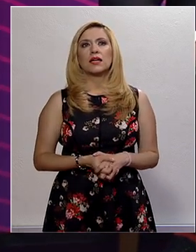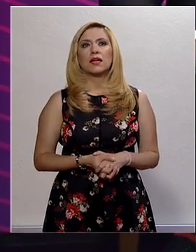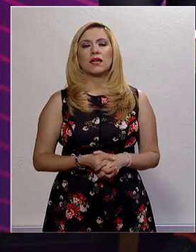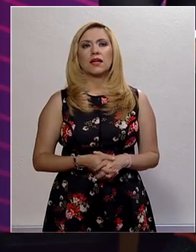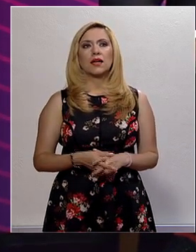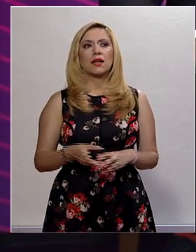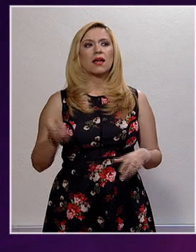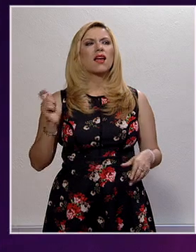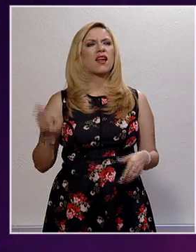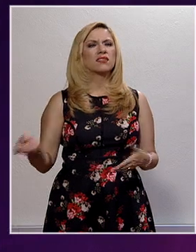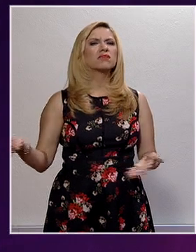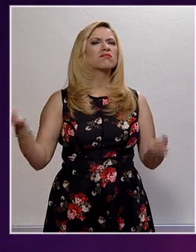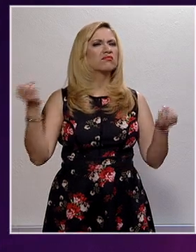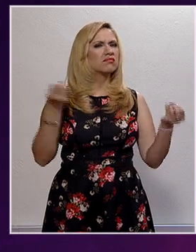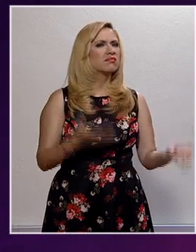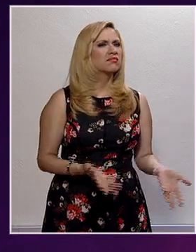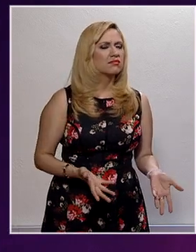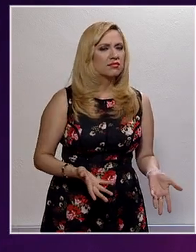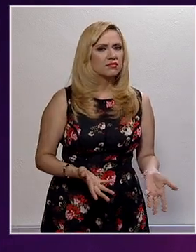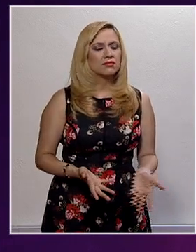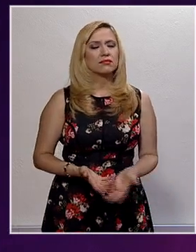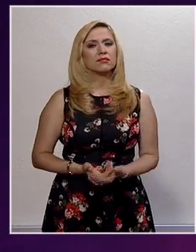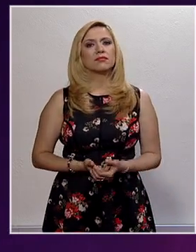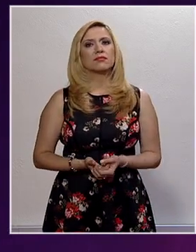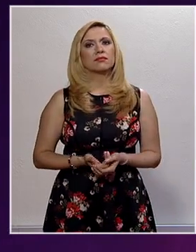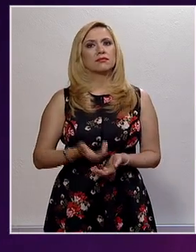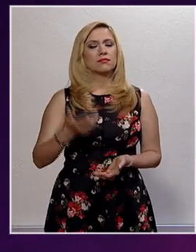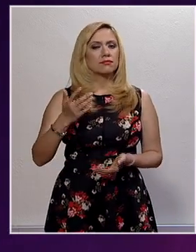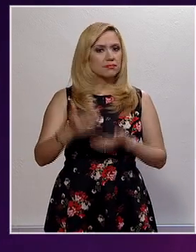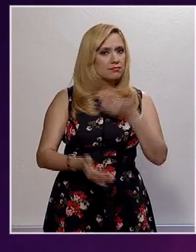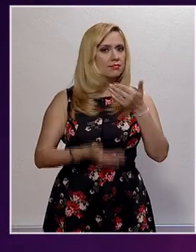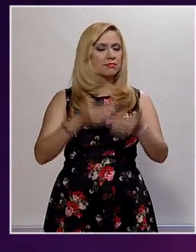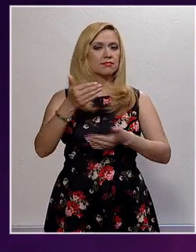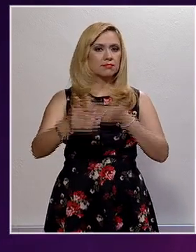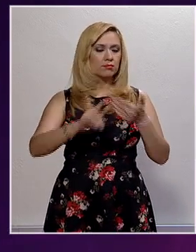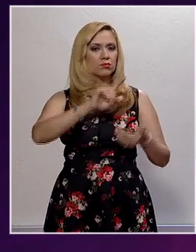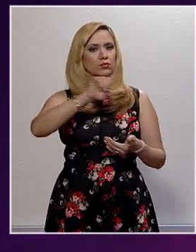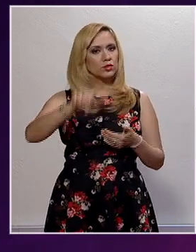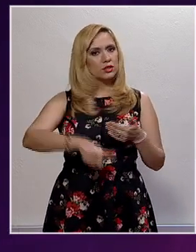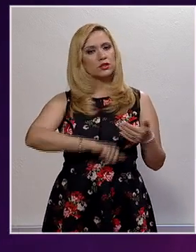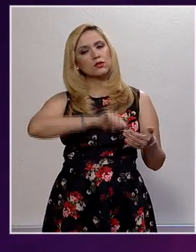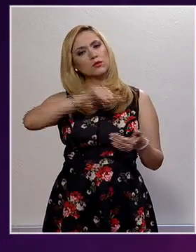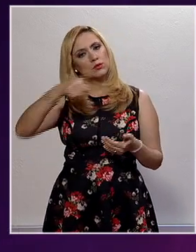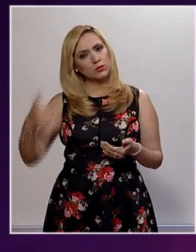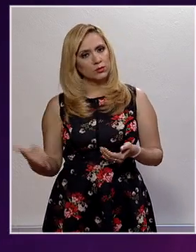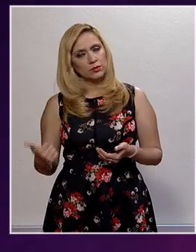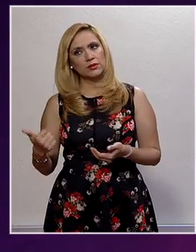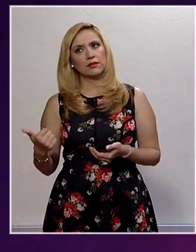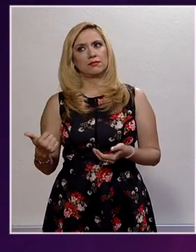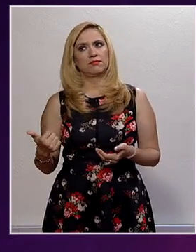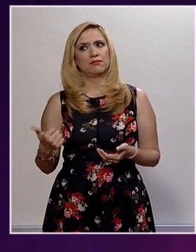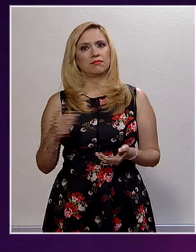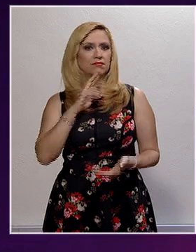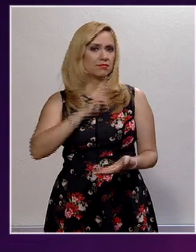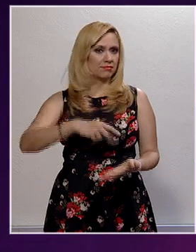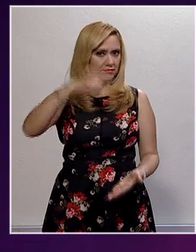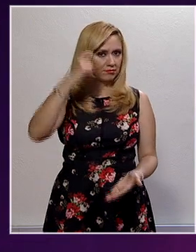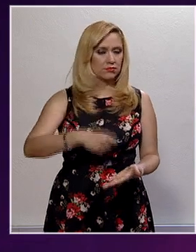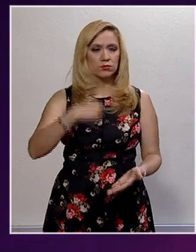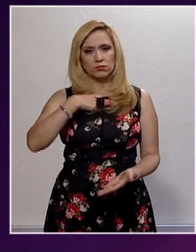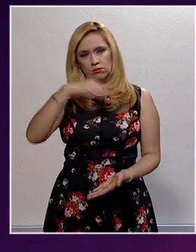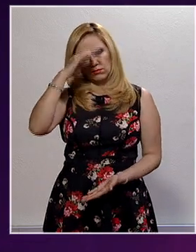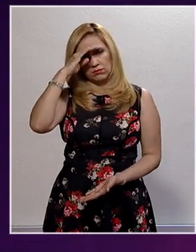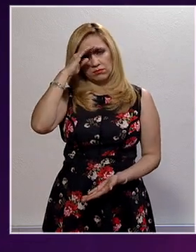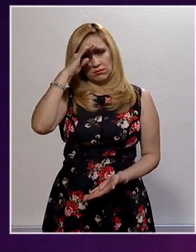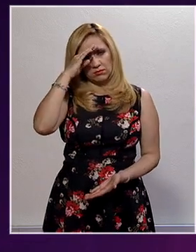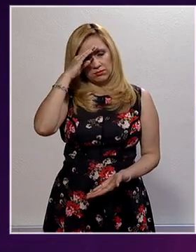lo que aporta realmente, ¿no? Y que de hecho se va a desarrollar después en otras sentencias, yo estoy pensando